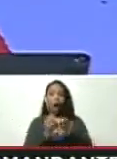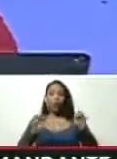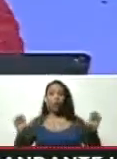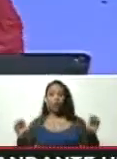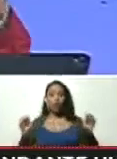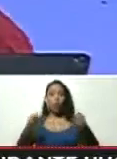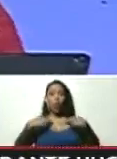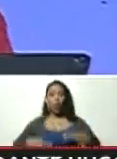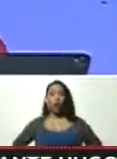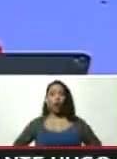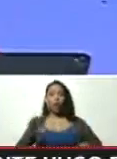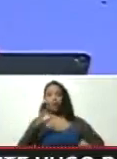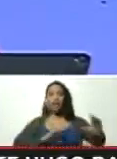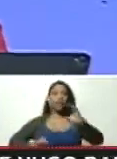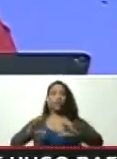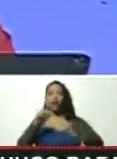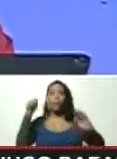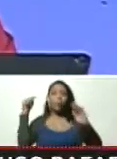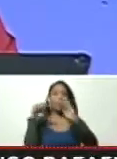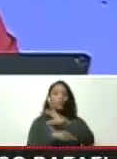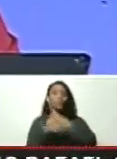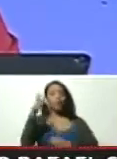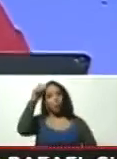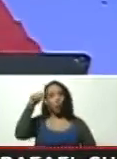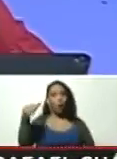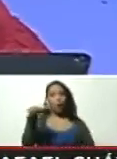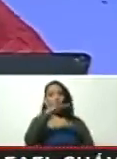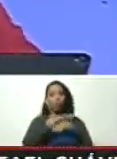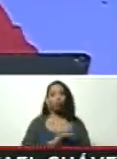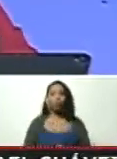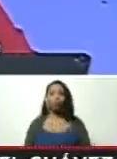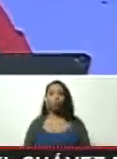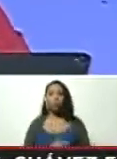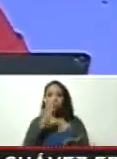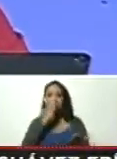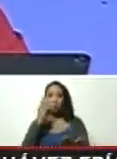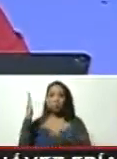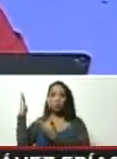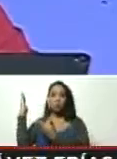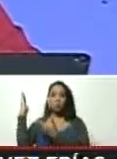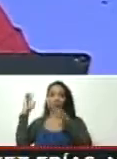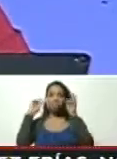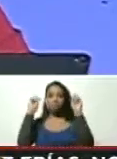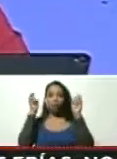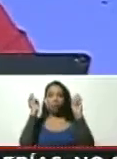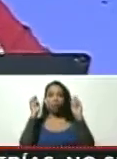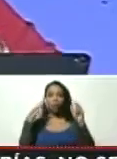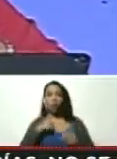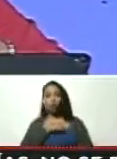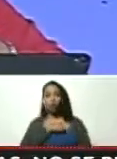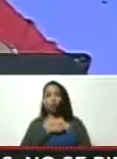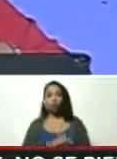humanista, científica, profunda de un pueblo. Ahí está la clave para